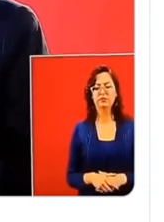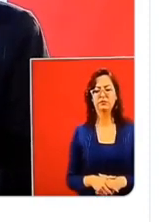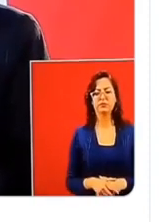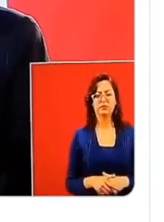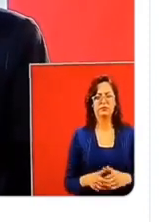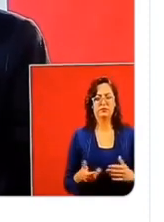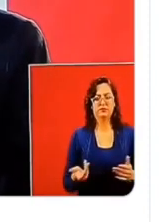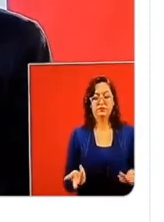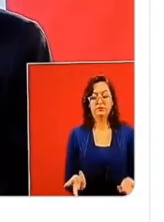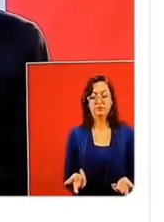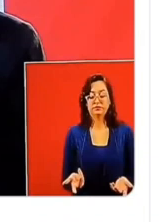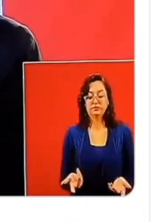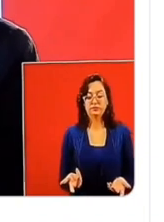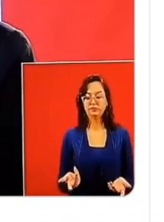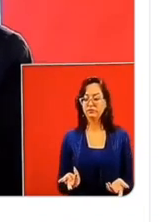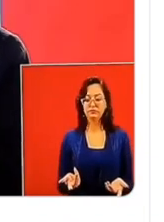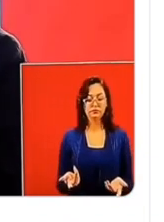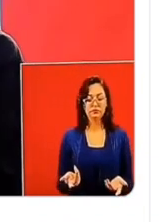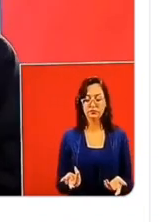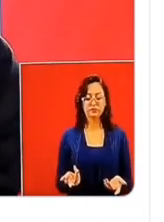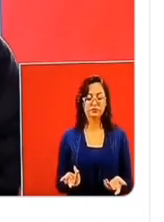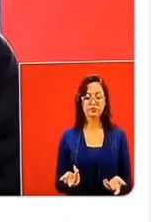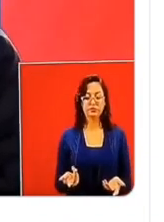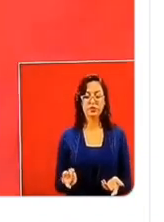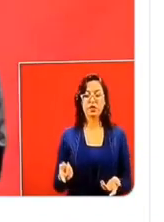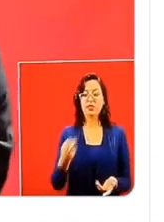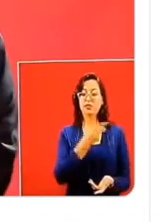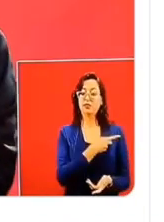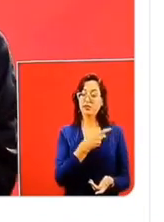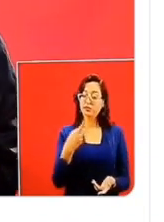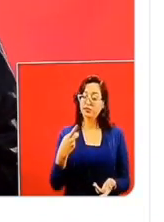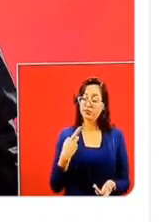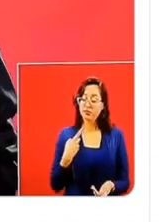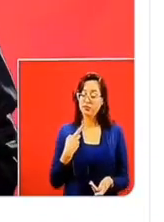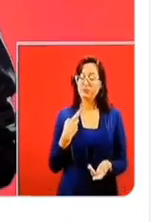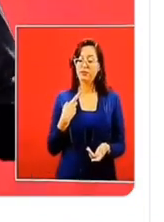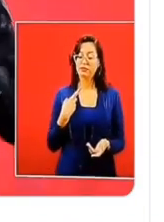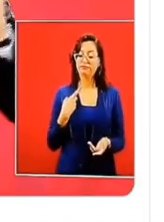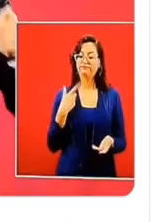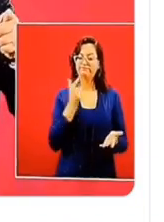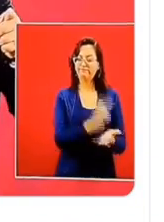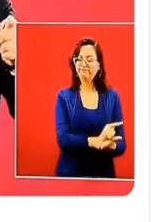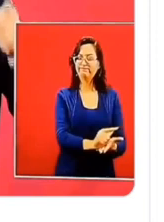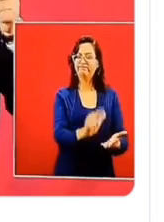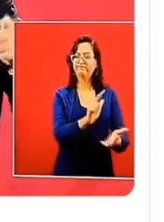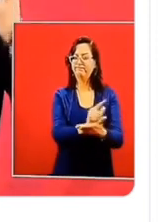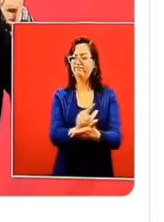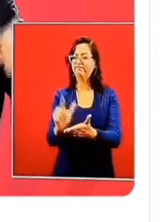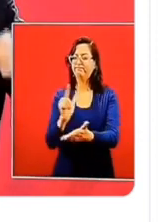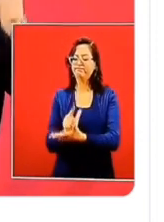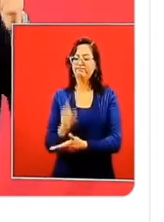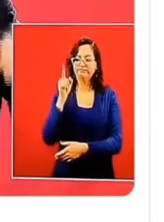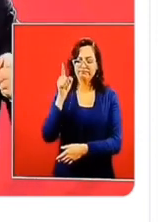De modo que se tiene que llevar a cabo una limpia y lo tienen que hacer las